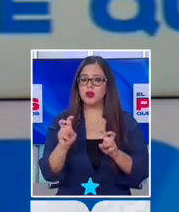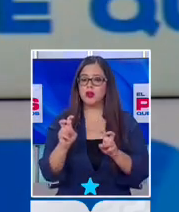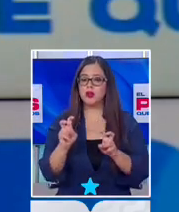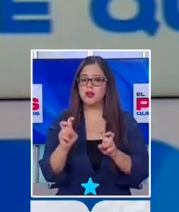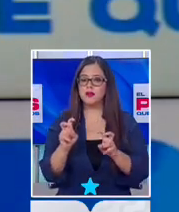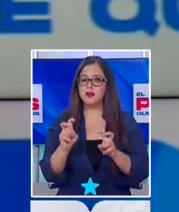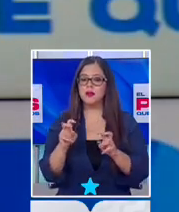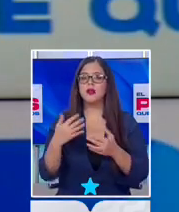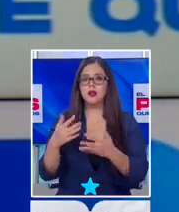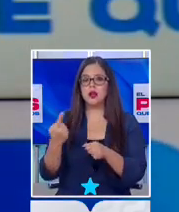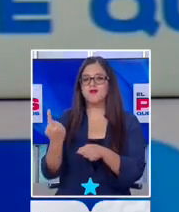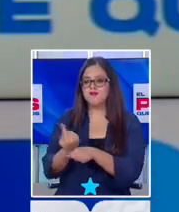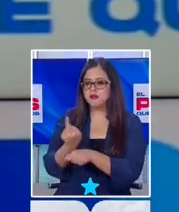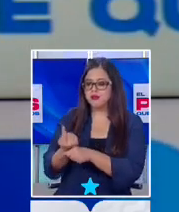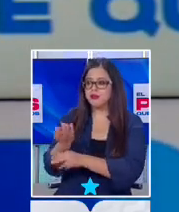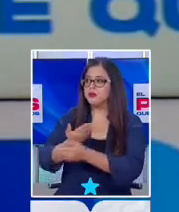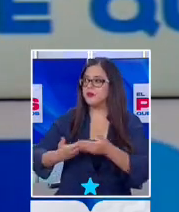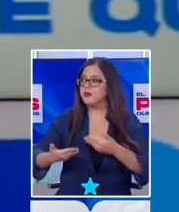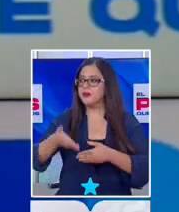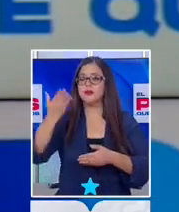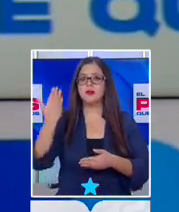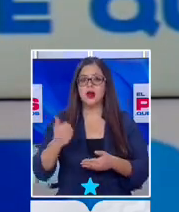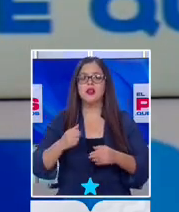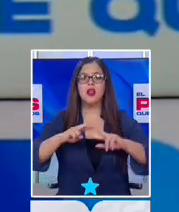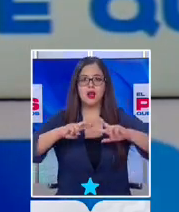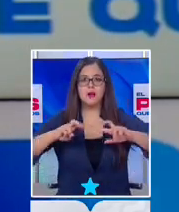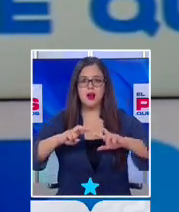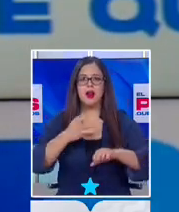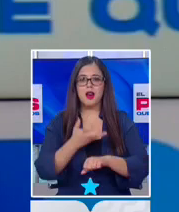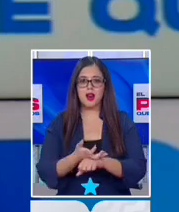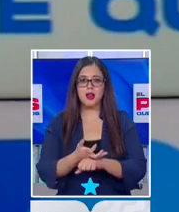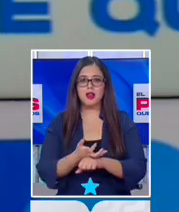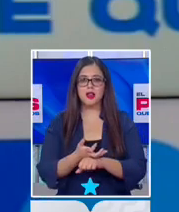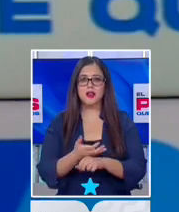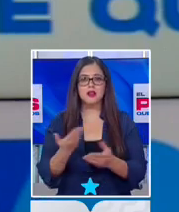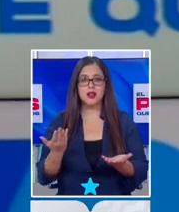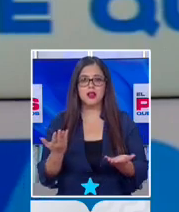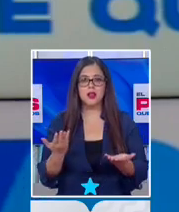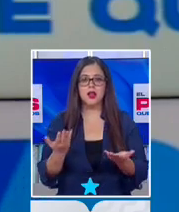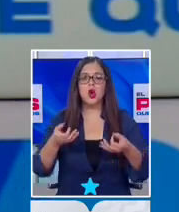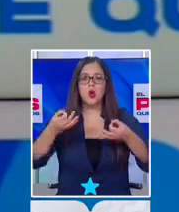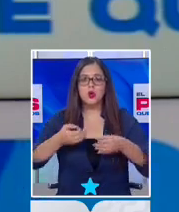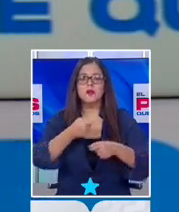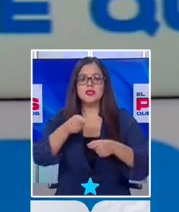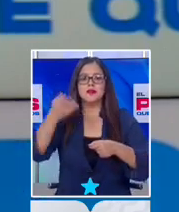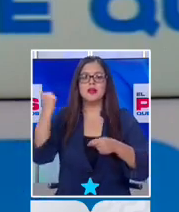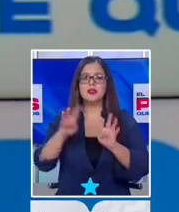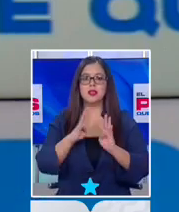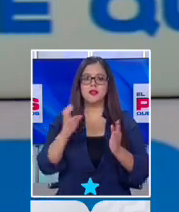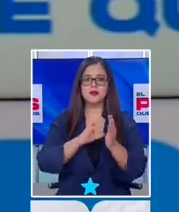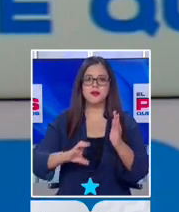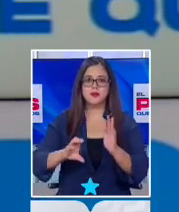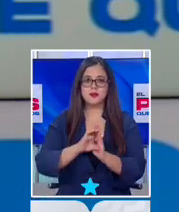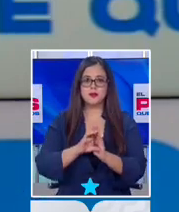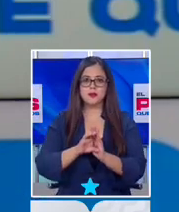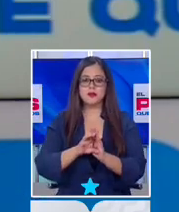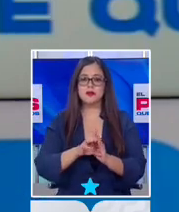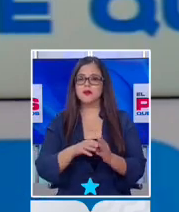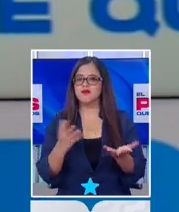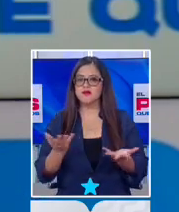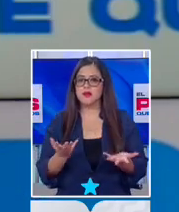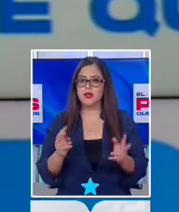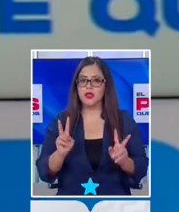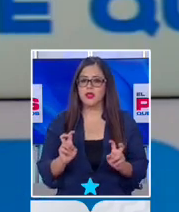debatido y discutido y que sigue generando análisis durante la semana en la convención constitucional tiene que ver con aquí voy